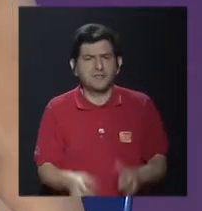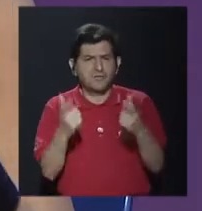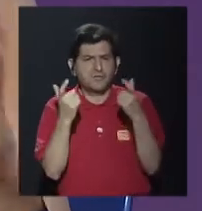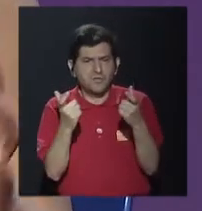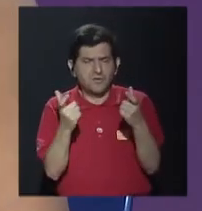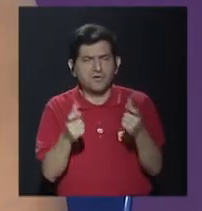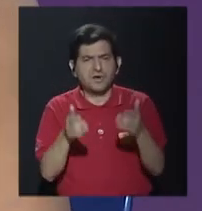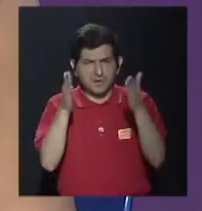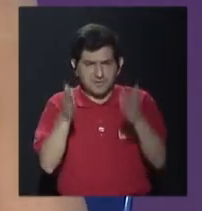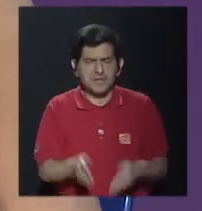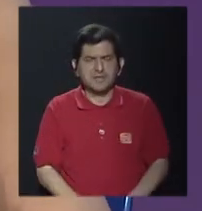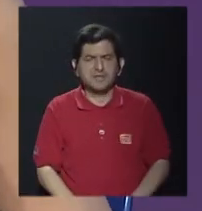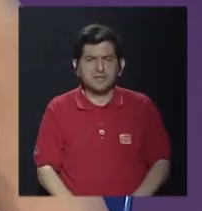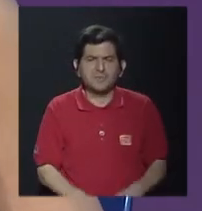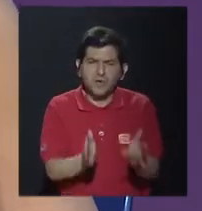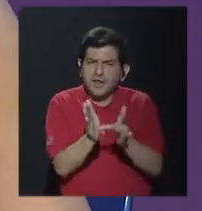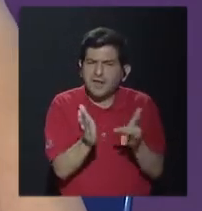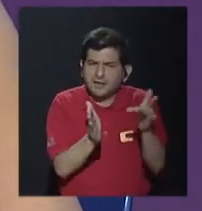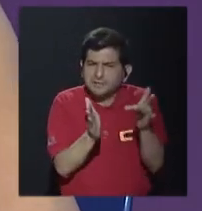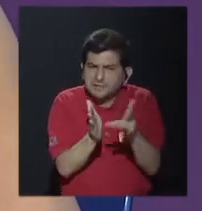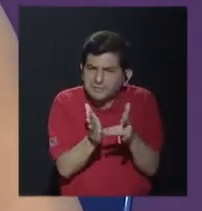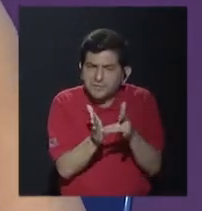capitalista, extractivista, como